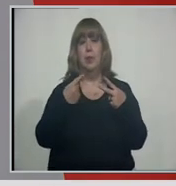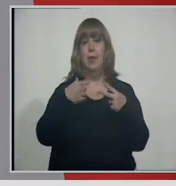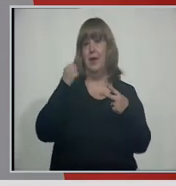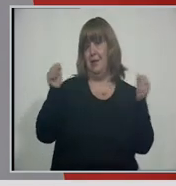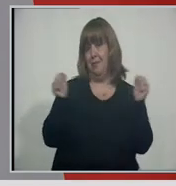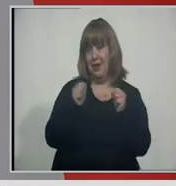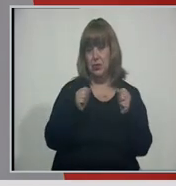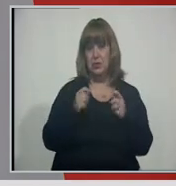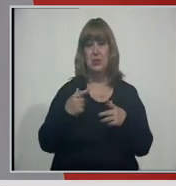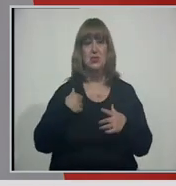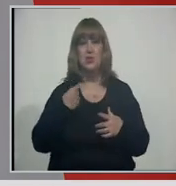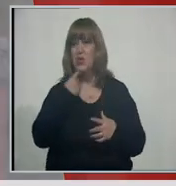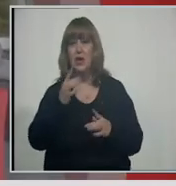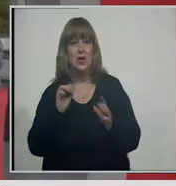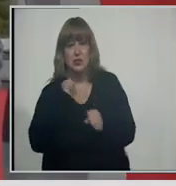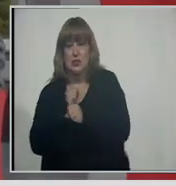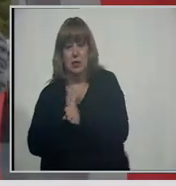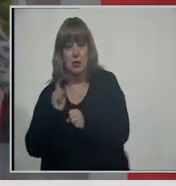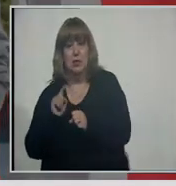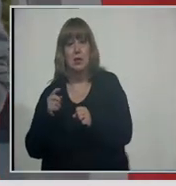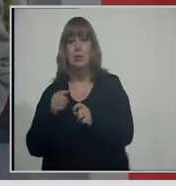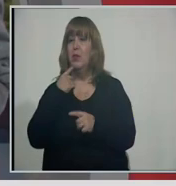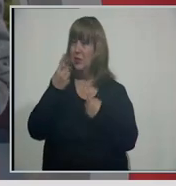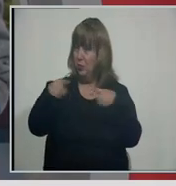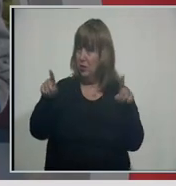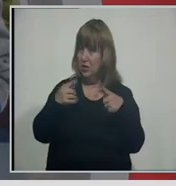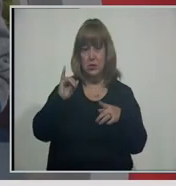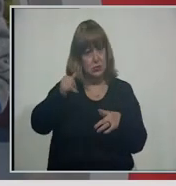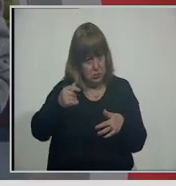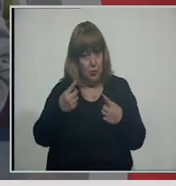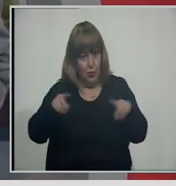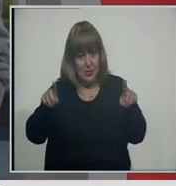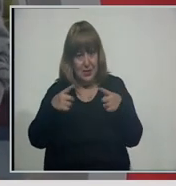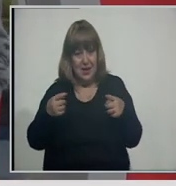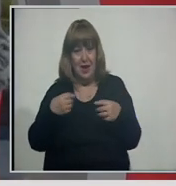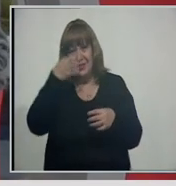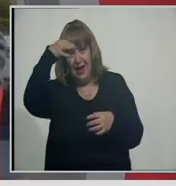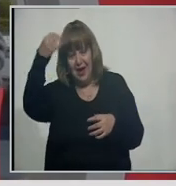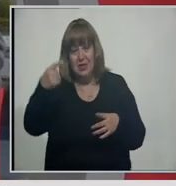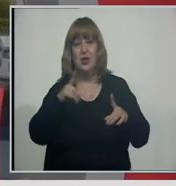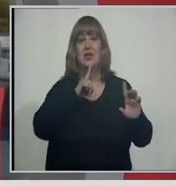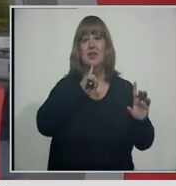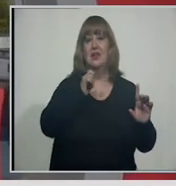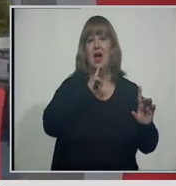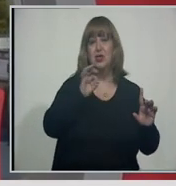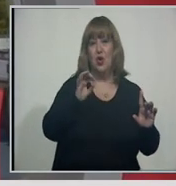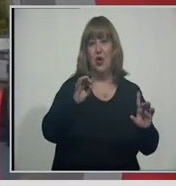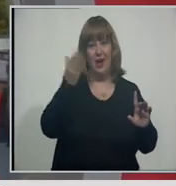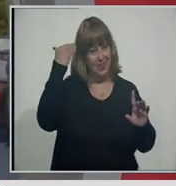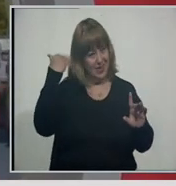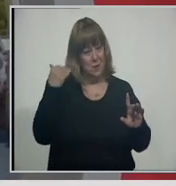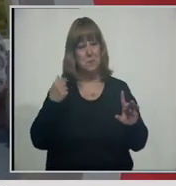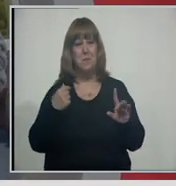o sea que no es un problema que no agro es musical si en la versión original musical que se hizo tato bores y carlos perciavale